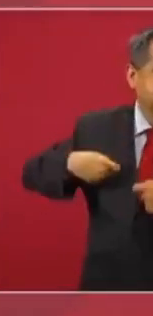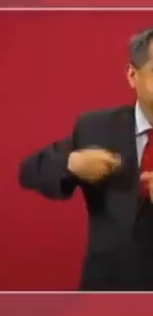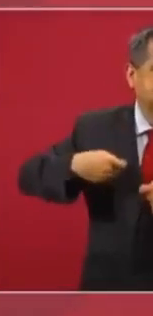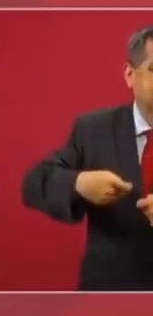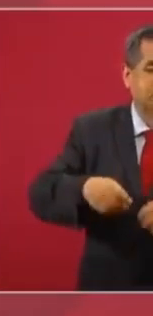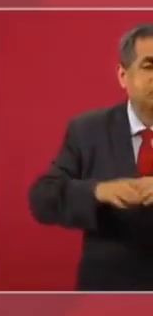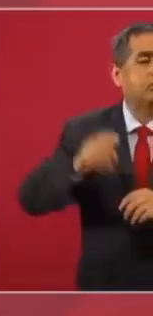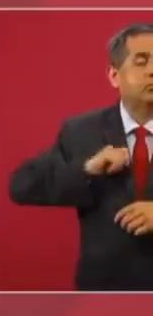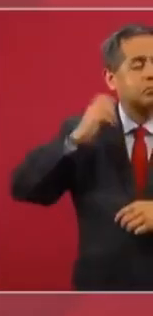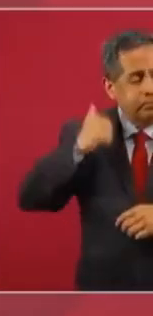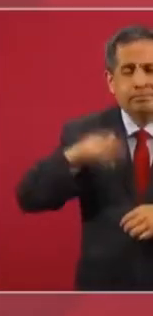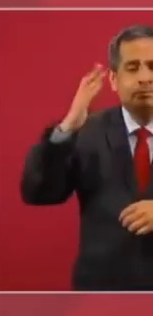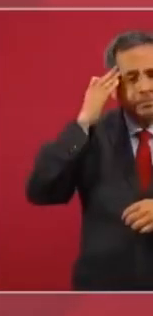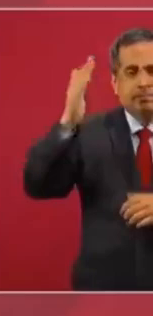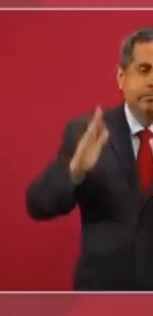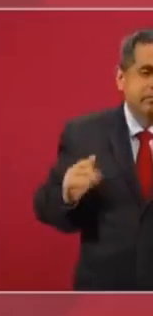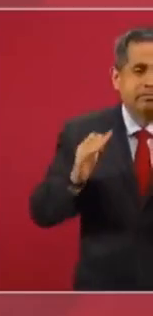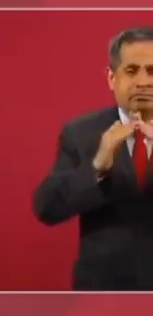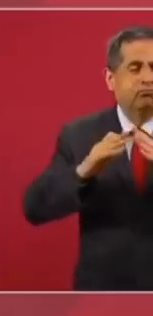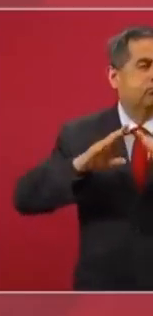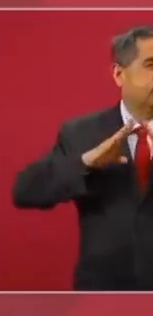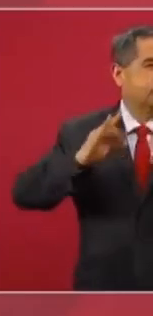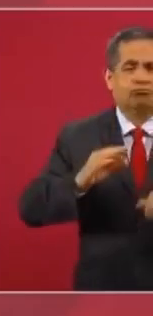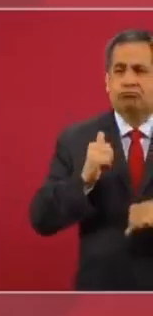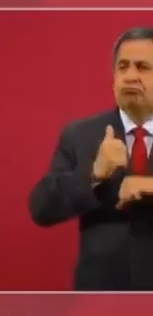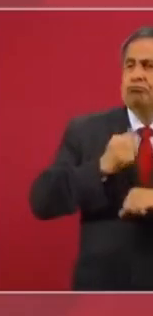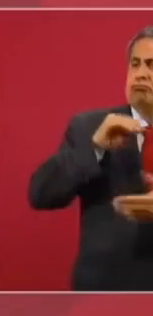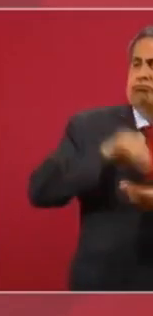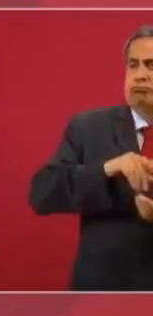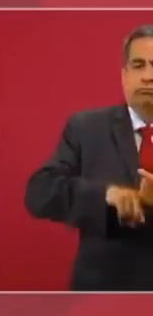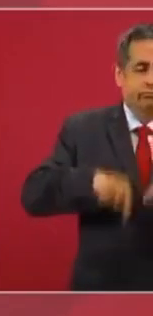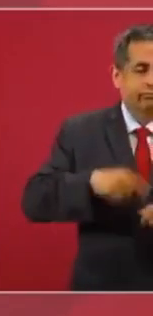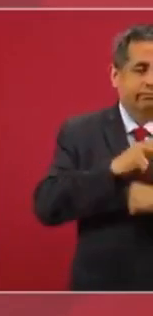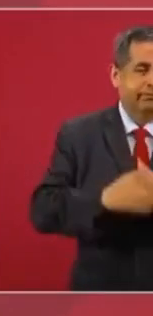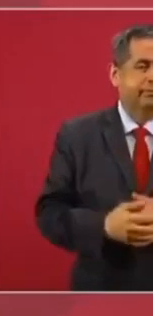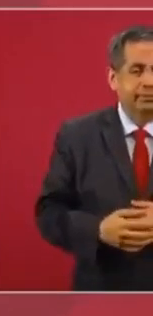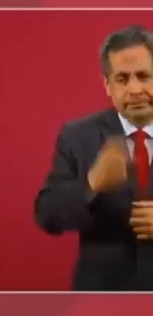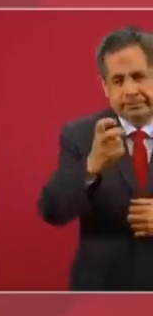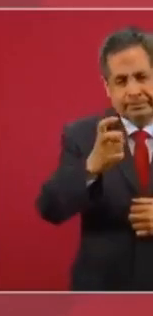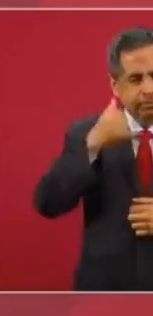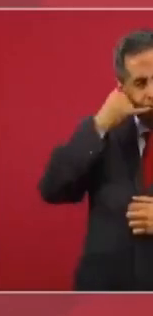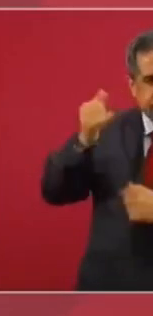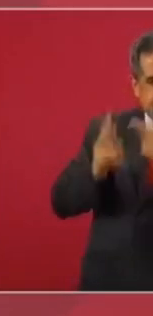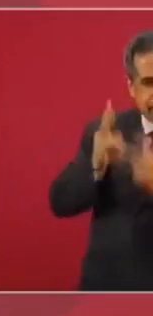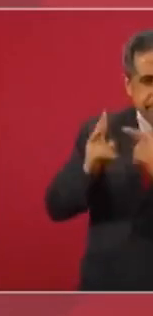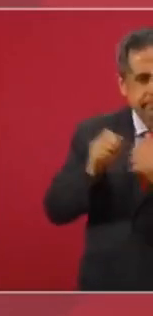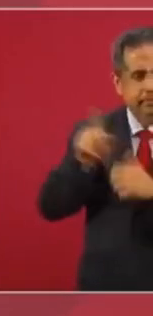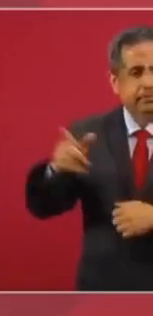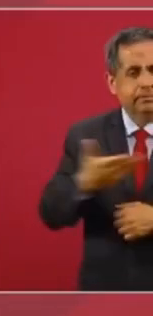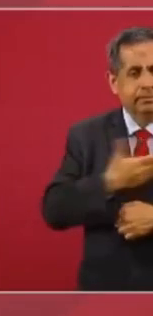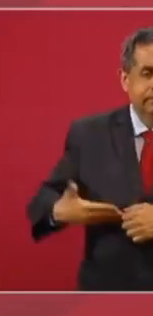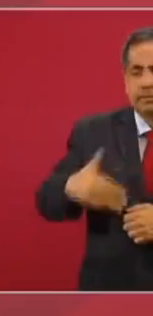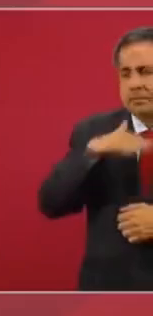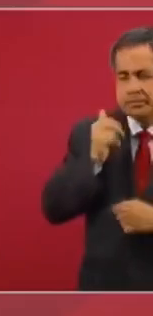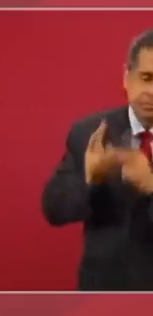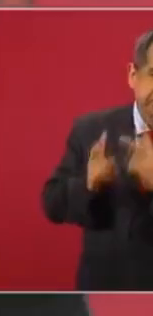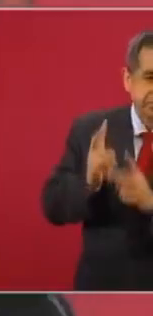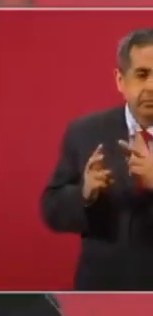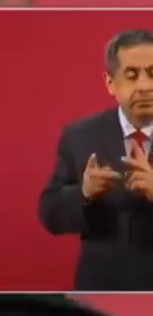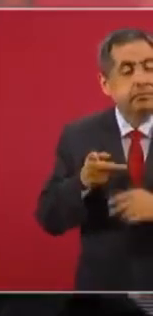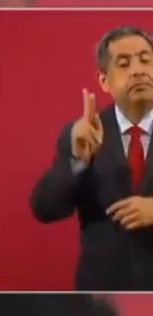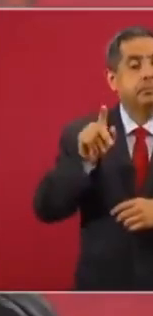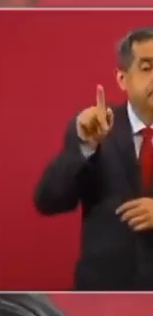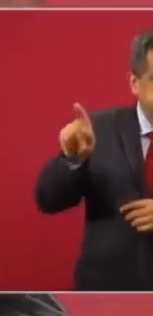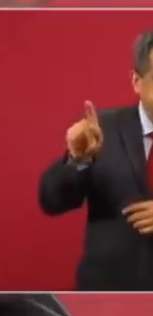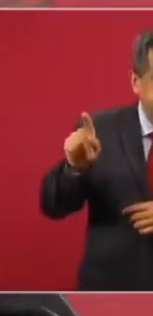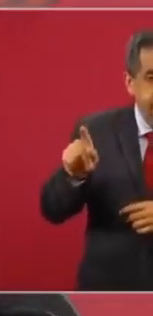de las grandes civilizaciones que florecieron en nuestro país. Entonces, ese era el propósito de hablar con el presidente de Alemania, pero